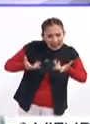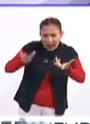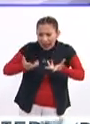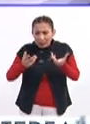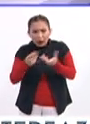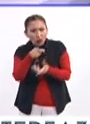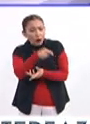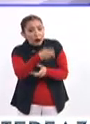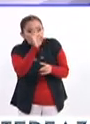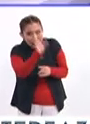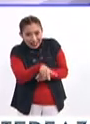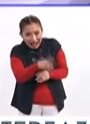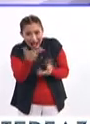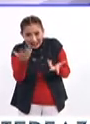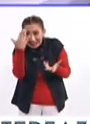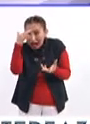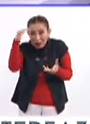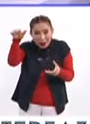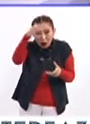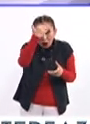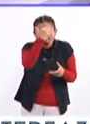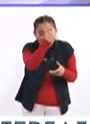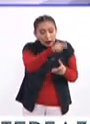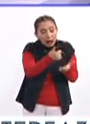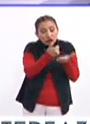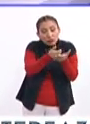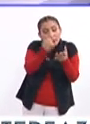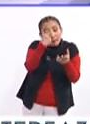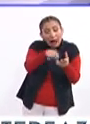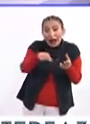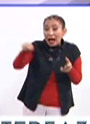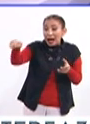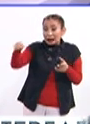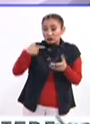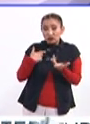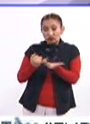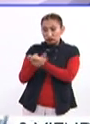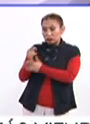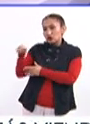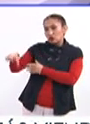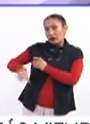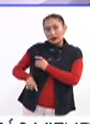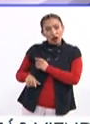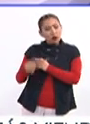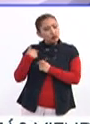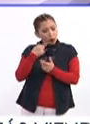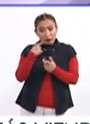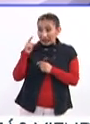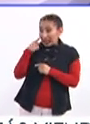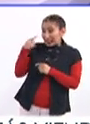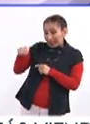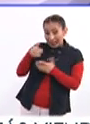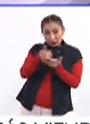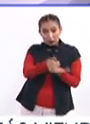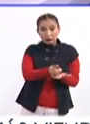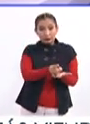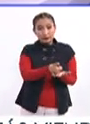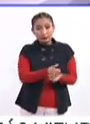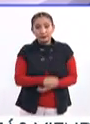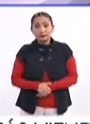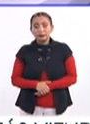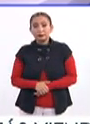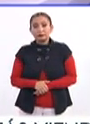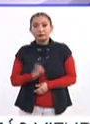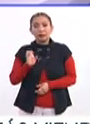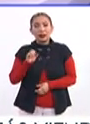están al día, pues le van a dar elementos para que aquellos que tomen decisiones, bueno, pues tomen la mejor decisión. Claro.